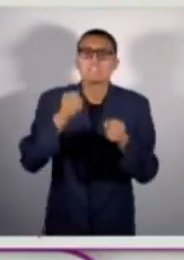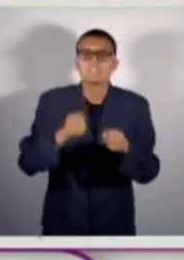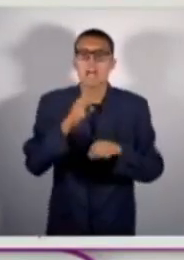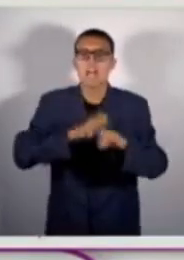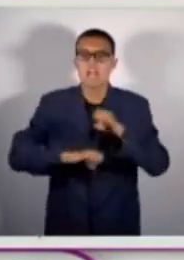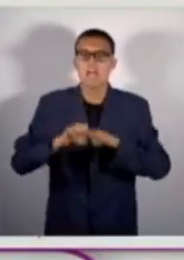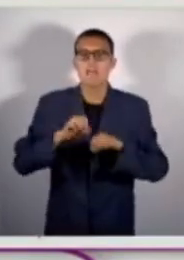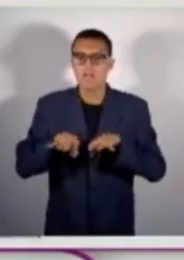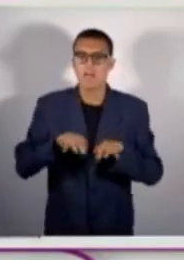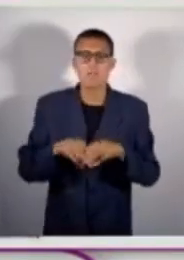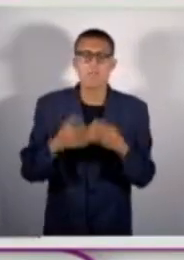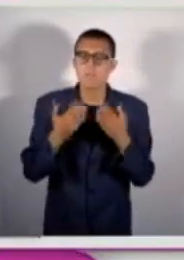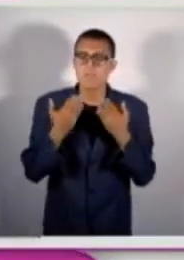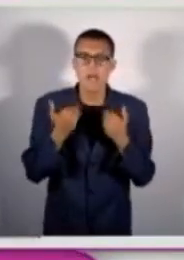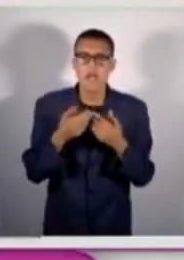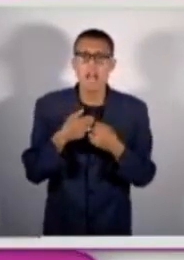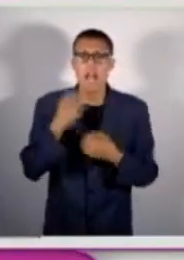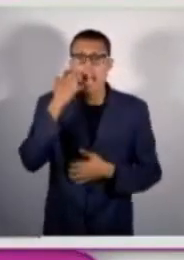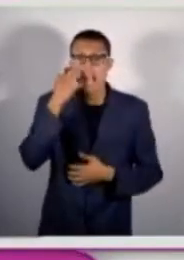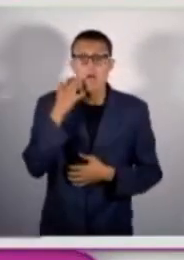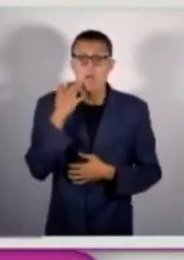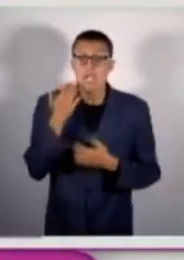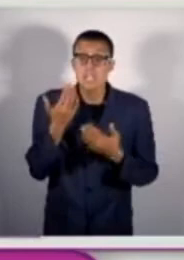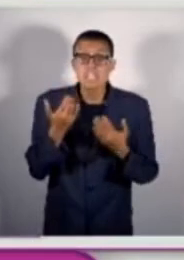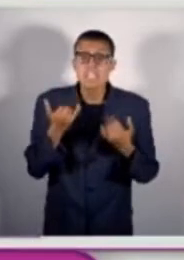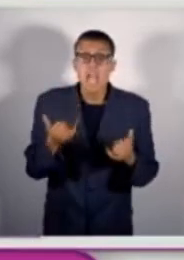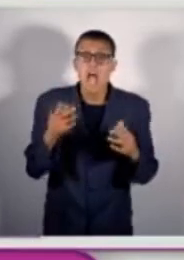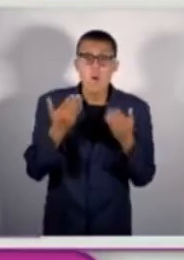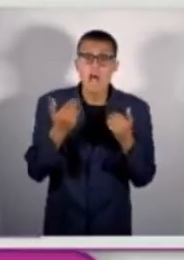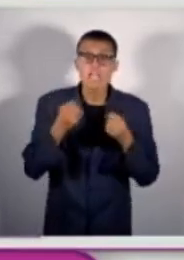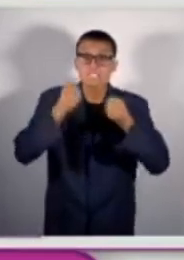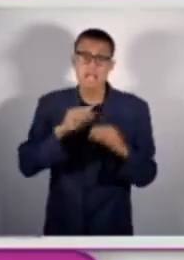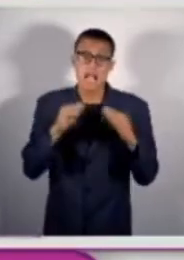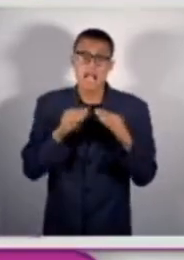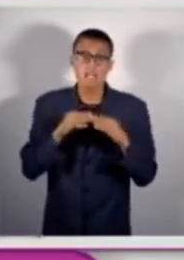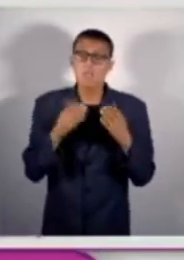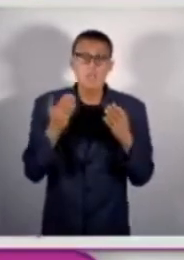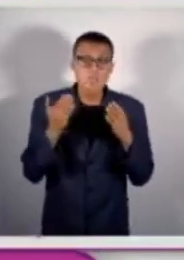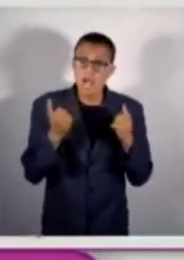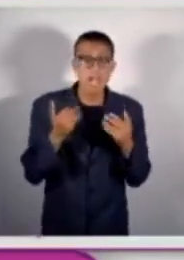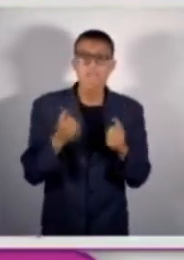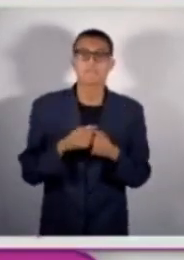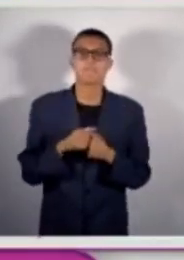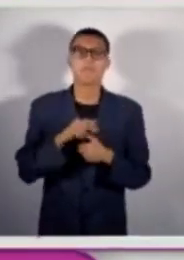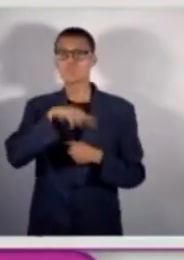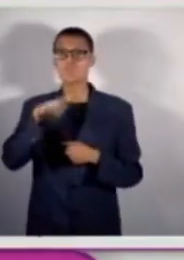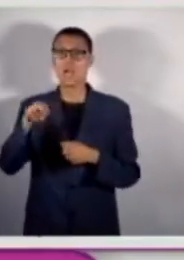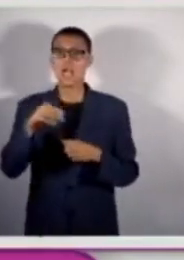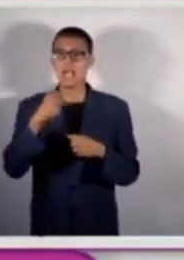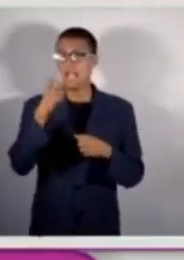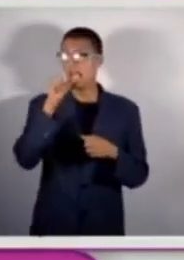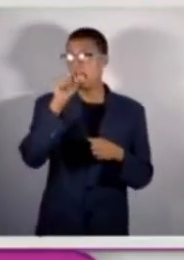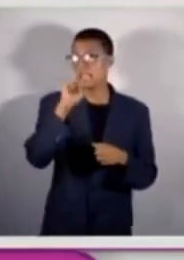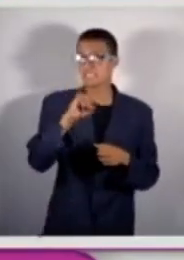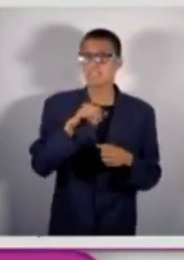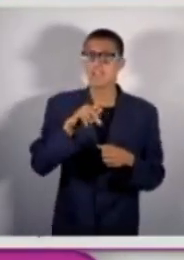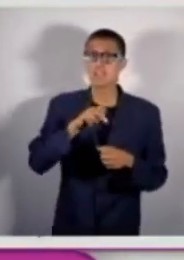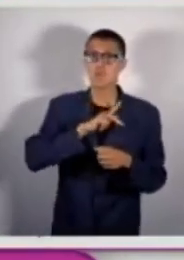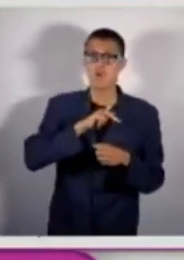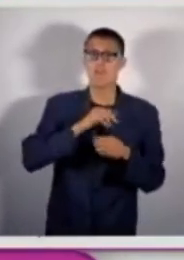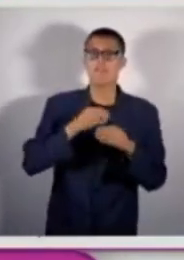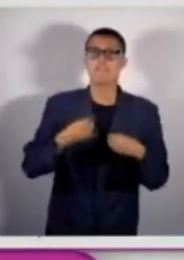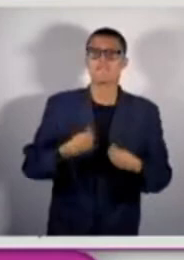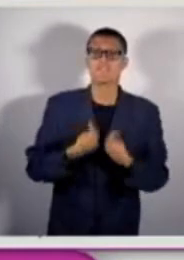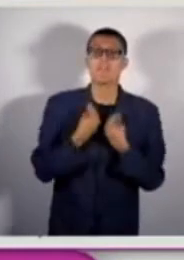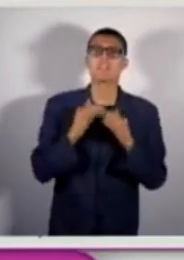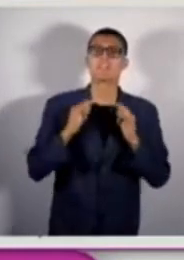el empleo. En León ya no estamos seguros ni en nuestra propia casa. Nunca había sido así. Aquí vivíamos tranquilos